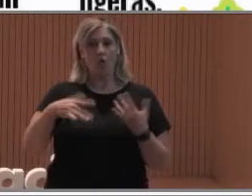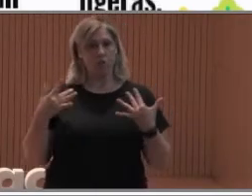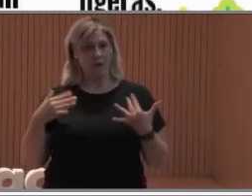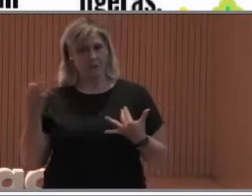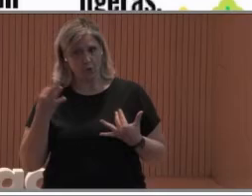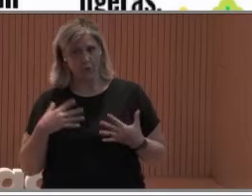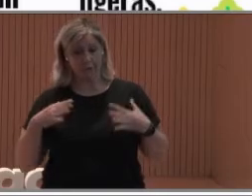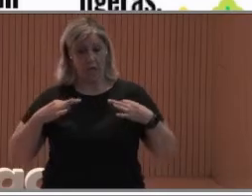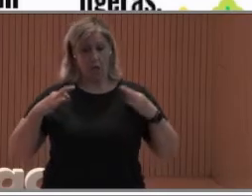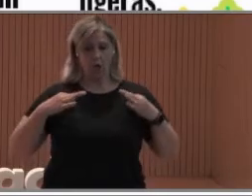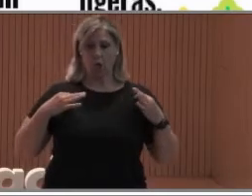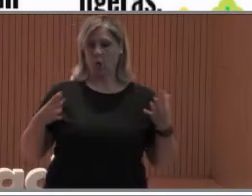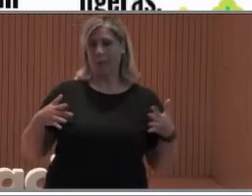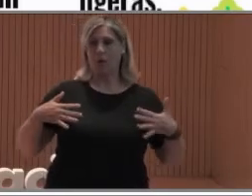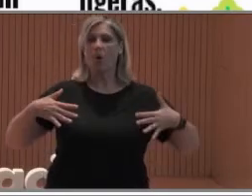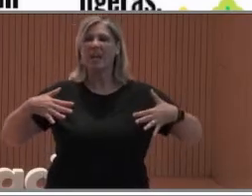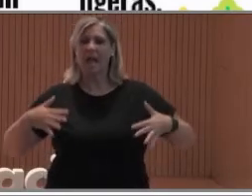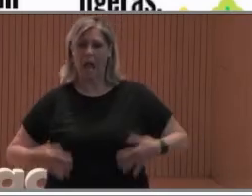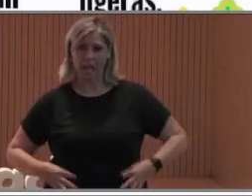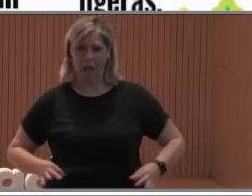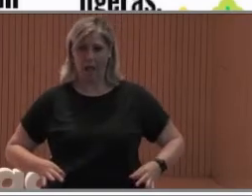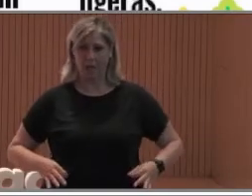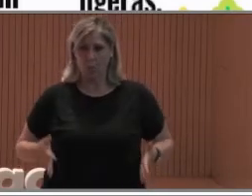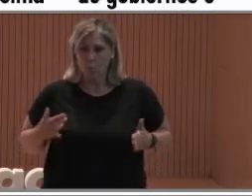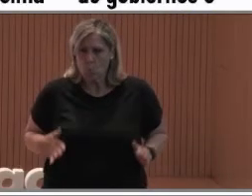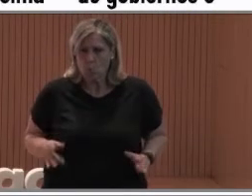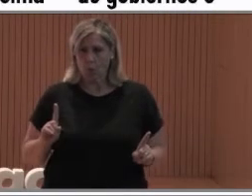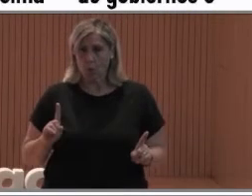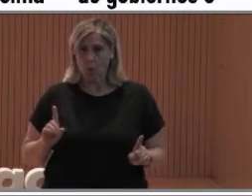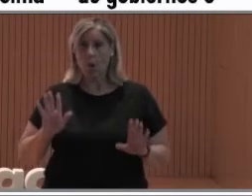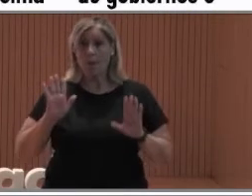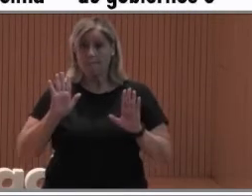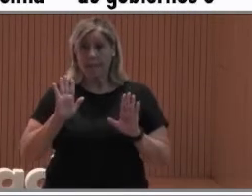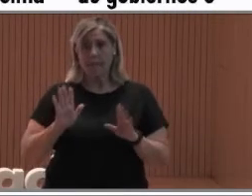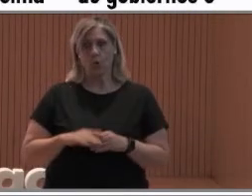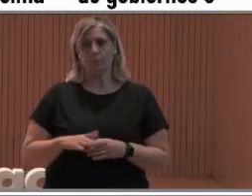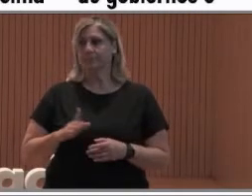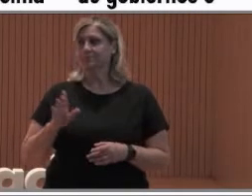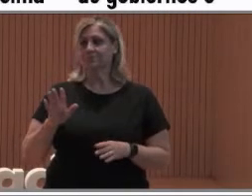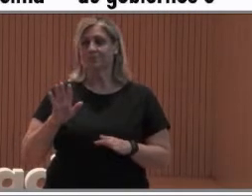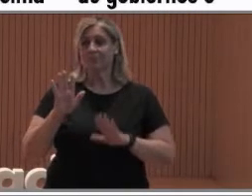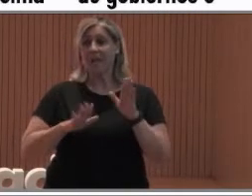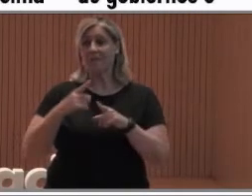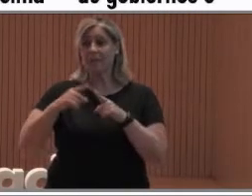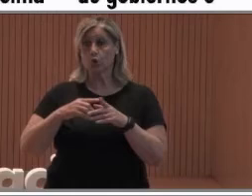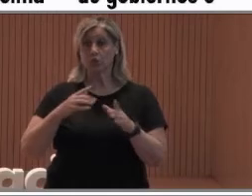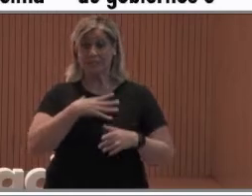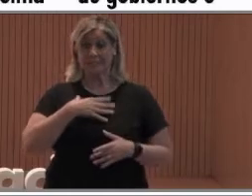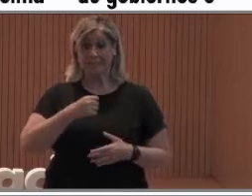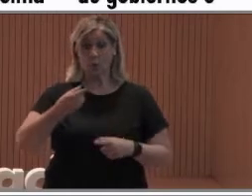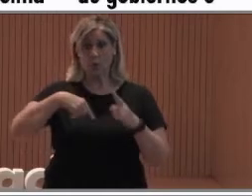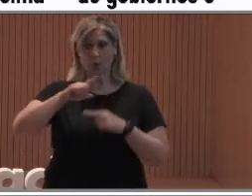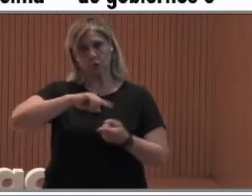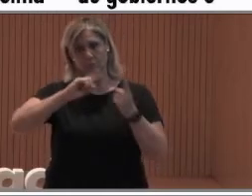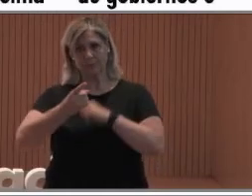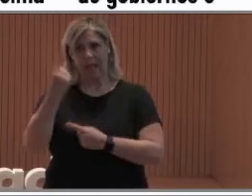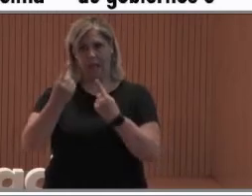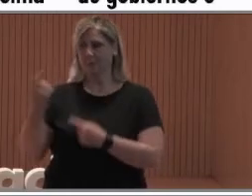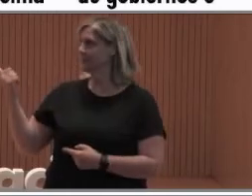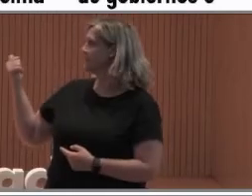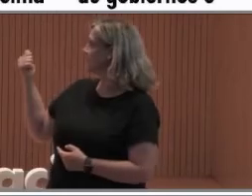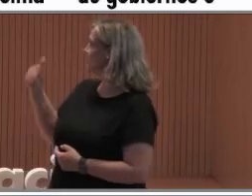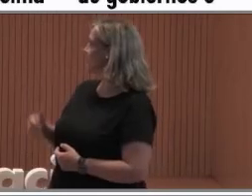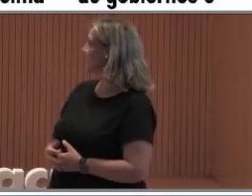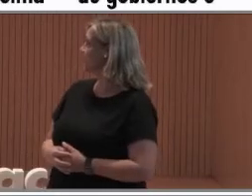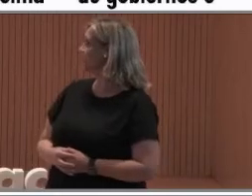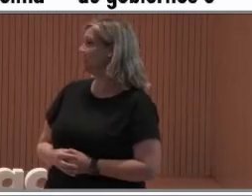usa ropa ligera. Pero un poco partiendo con la ironía de los determinantes de salud, nosotros hicimos estas. Os leo solo alguna.